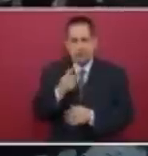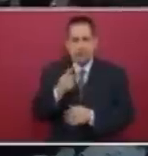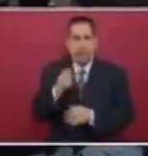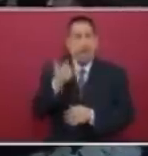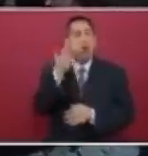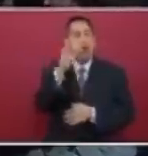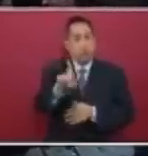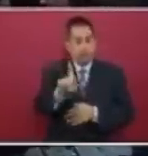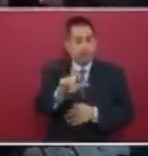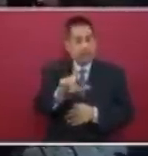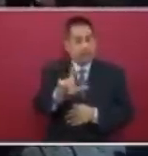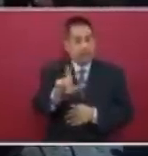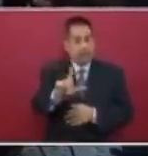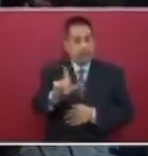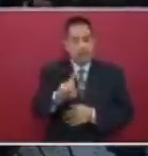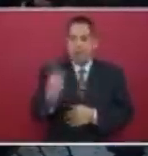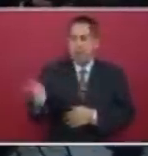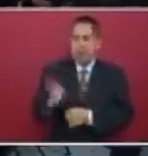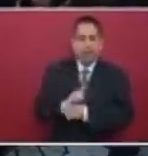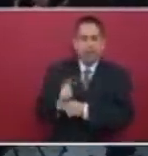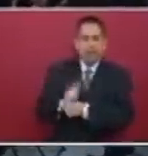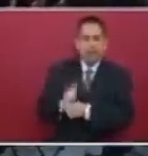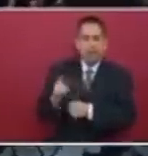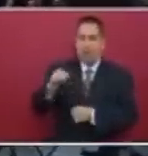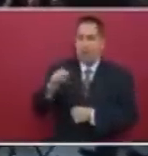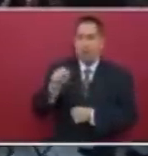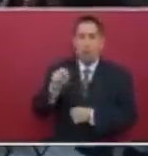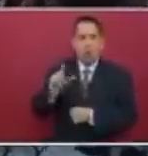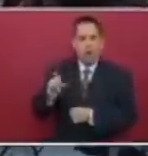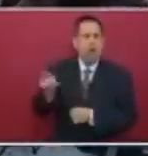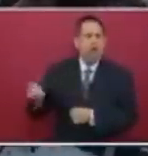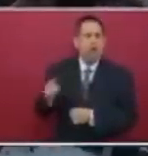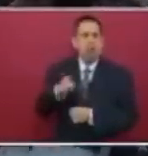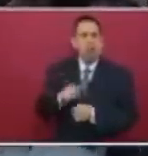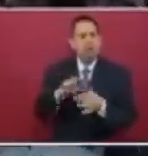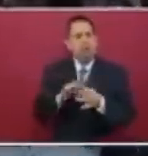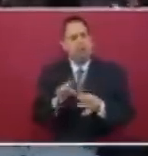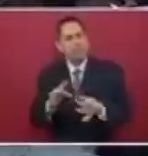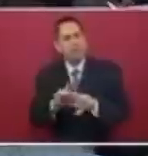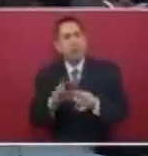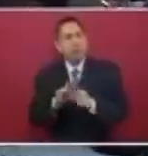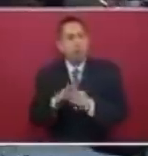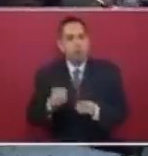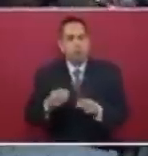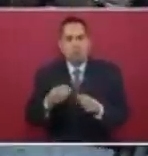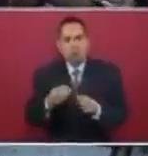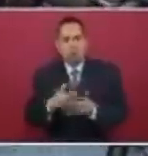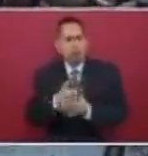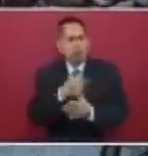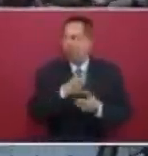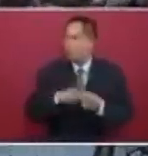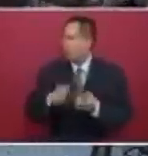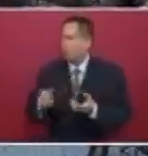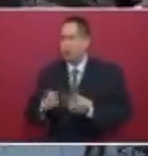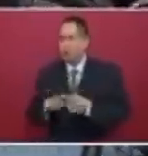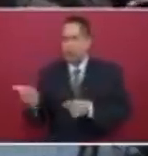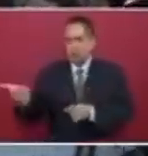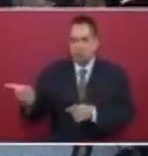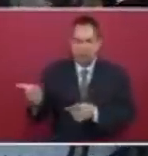lunes el licenciado bartlett sobre lo que tenemos que pagar con usted